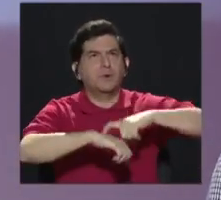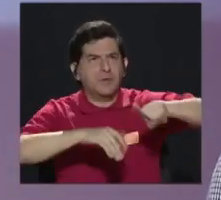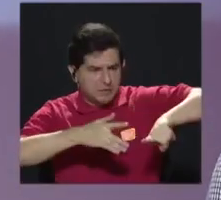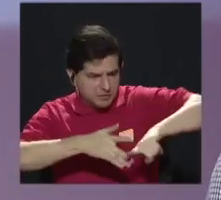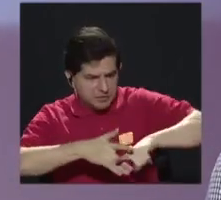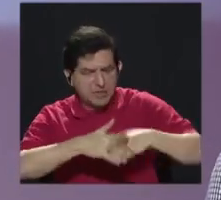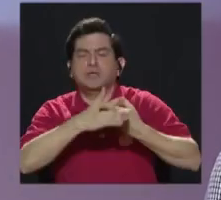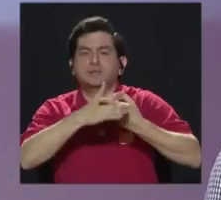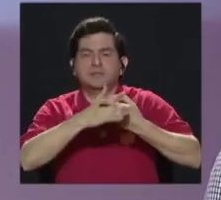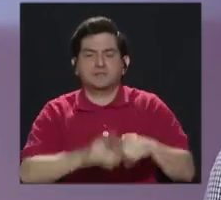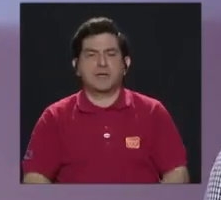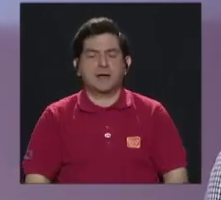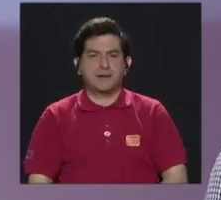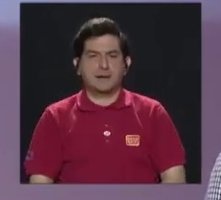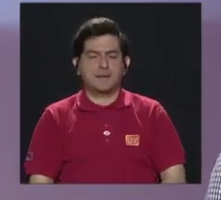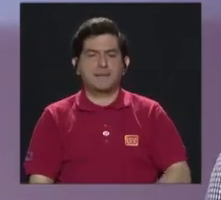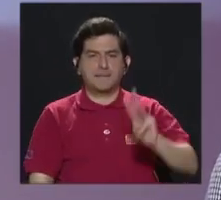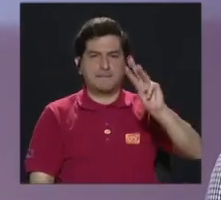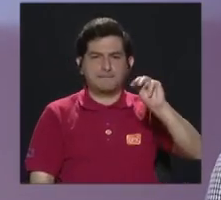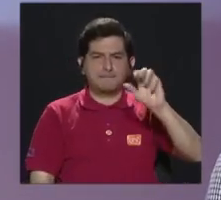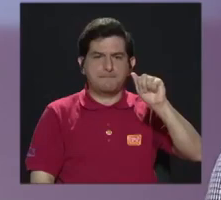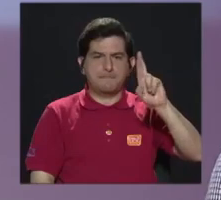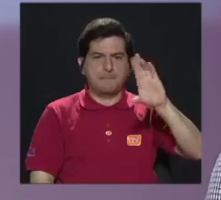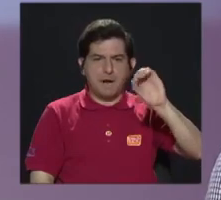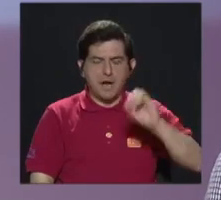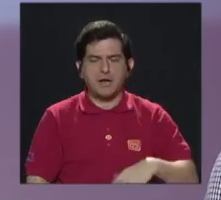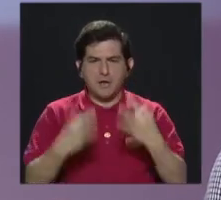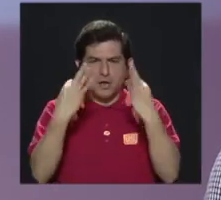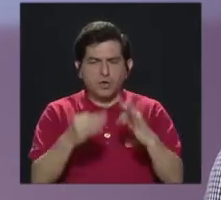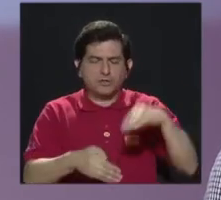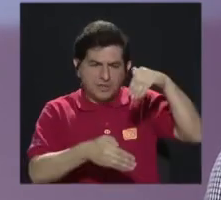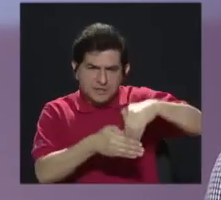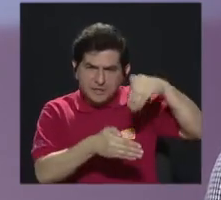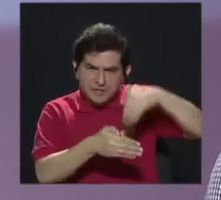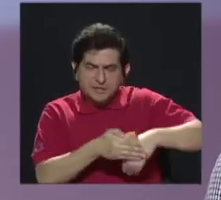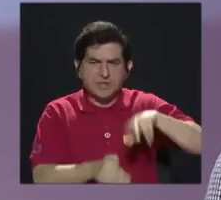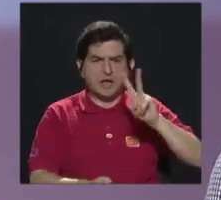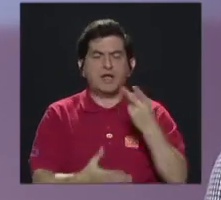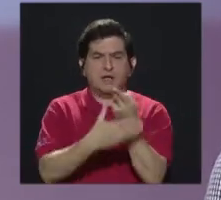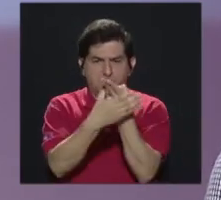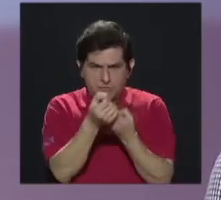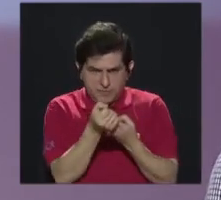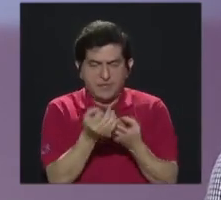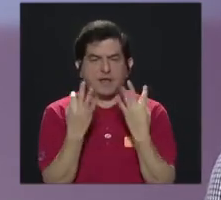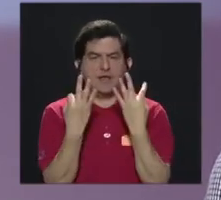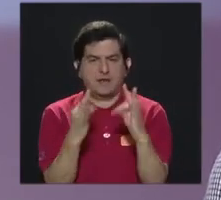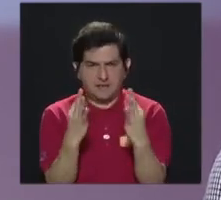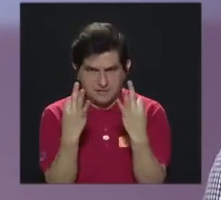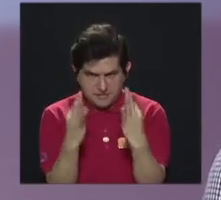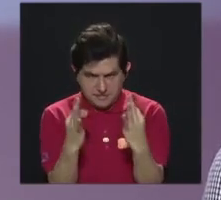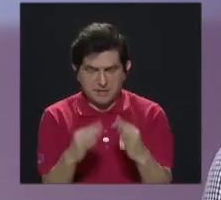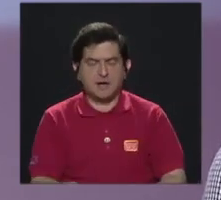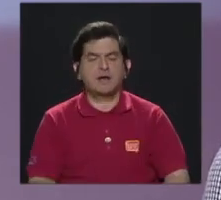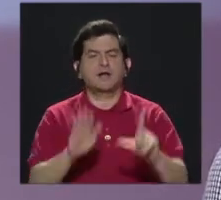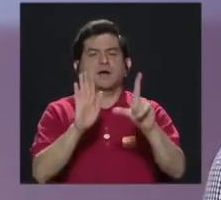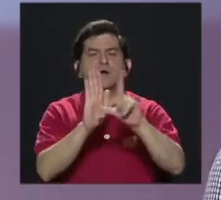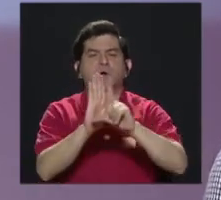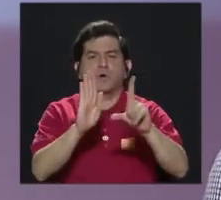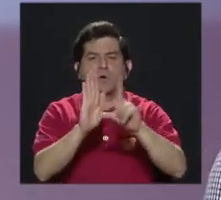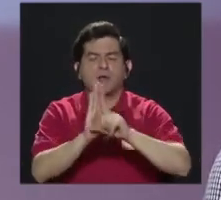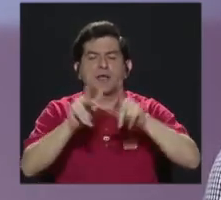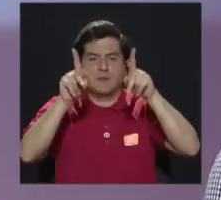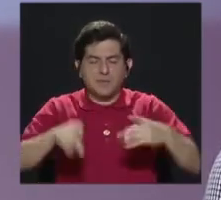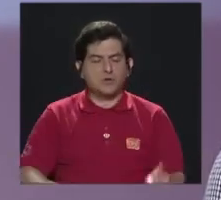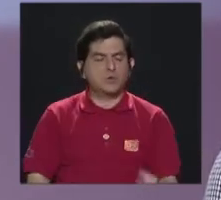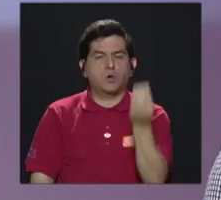Iniciamos en un momento en que don Marco estaba tratando de inscribir, creo que eran 2 parejas, por medio de la ley de la